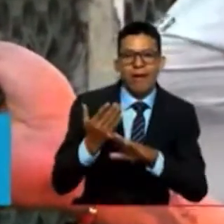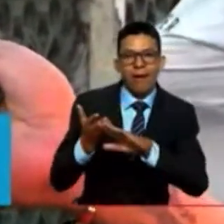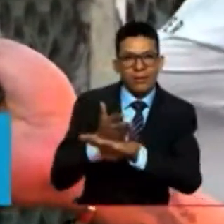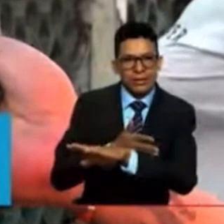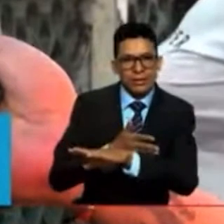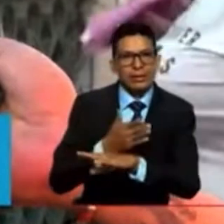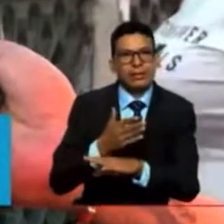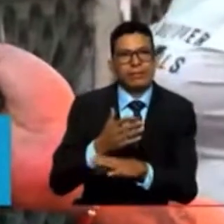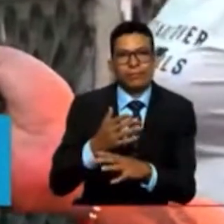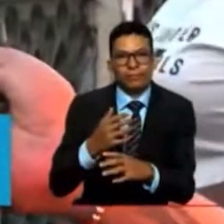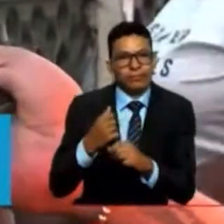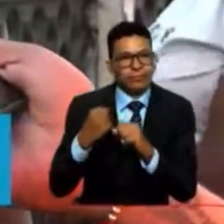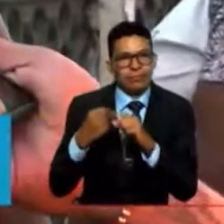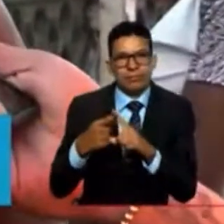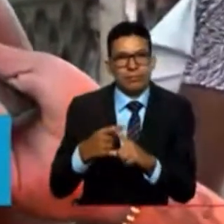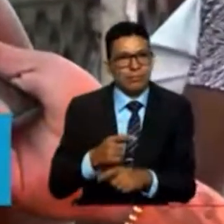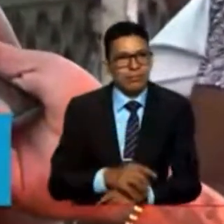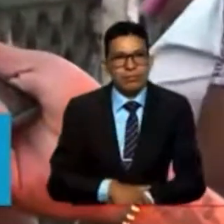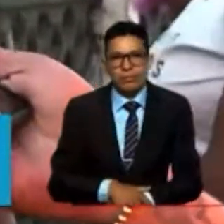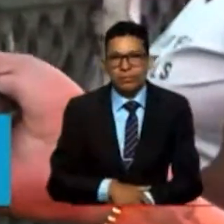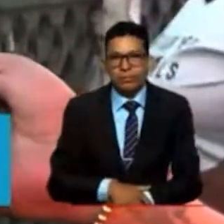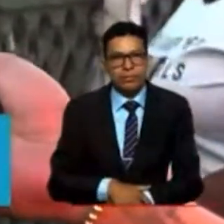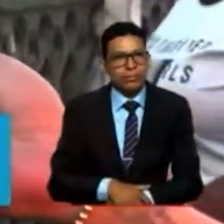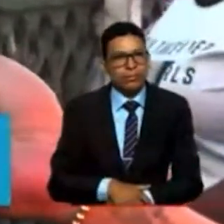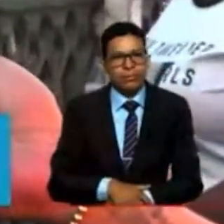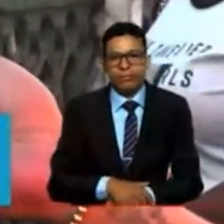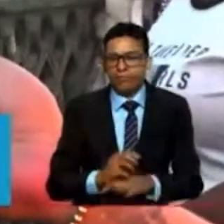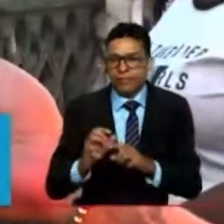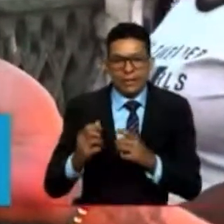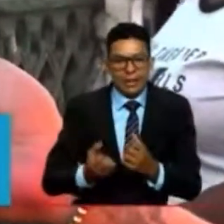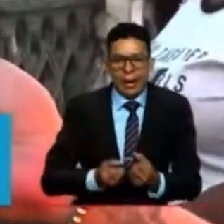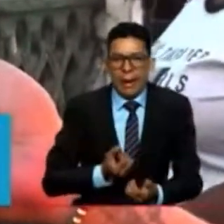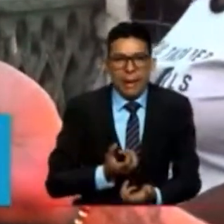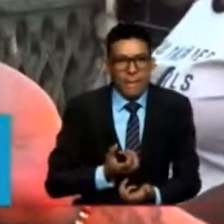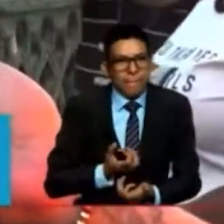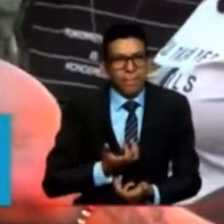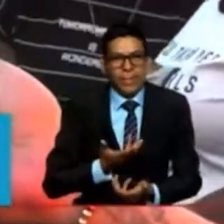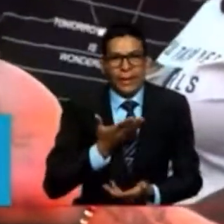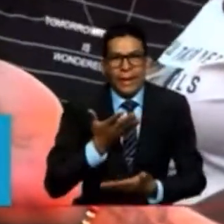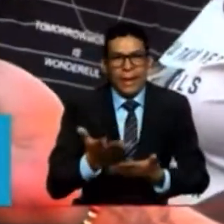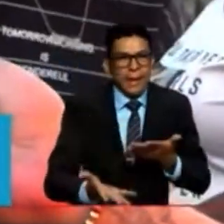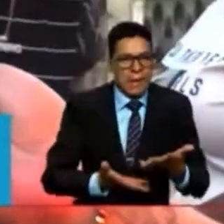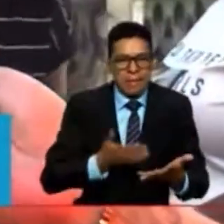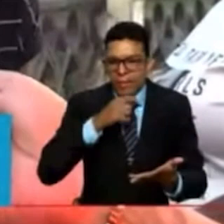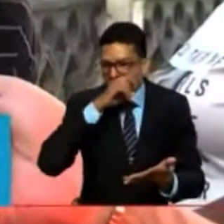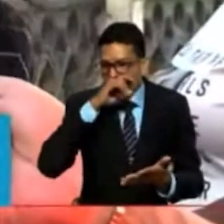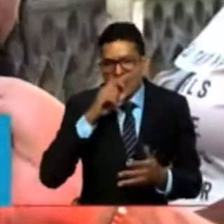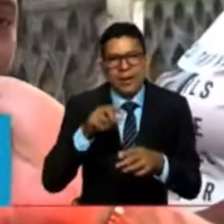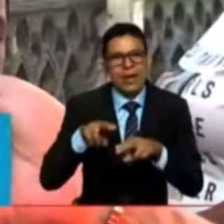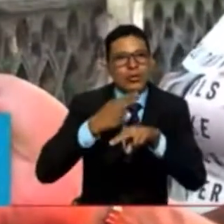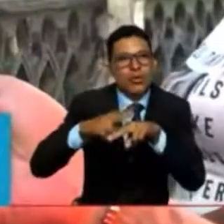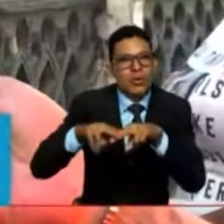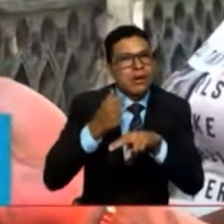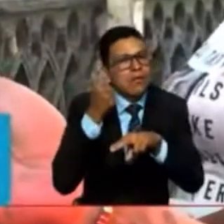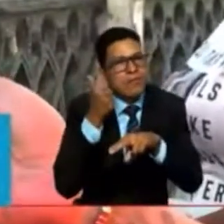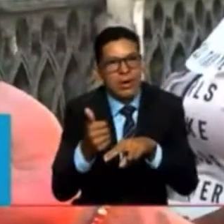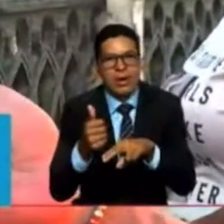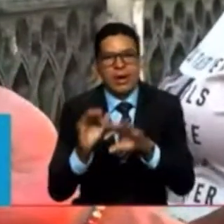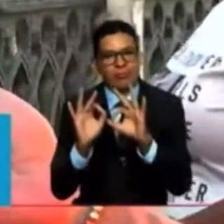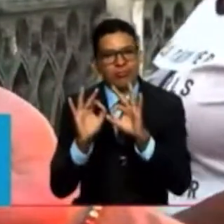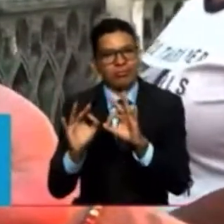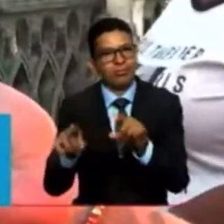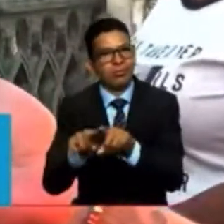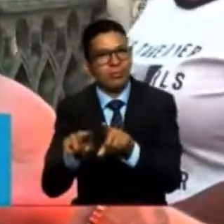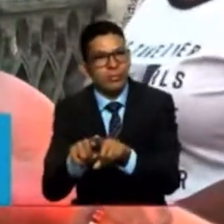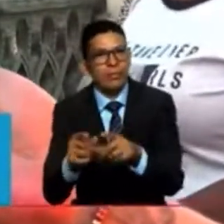persona, o sea, sin palabra. Era una excelente sobrina, una excelente hermana, una excelente hija, una